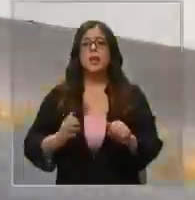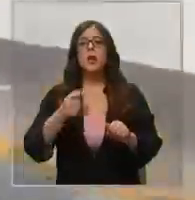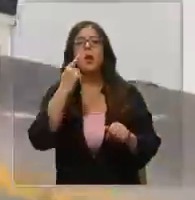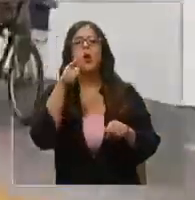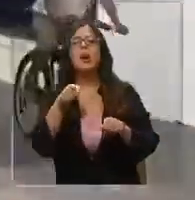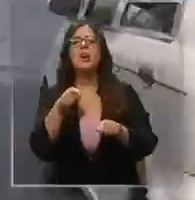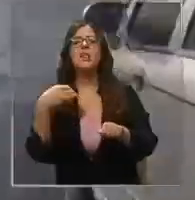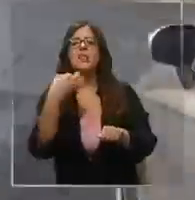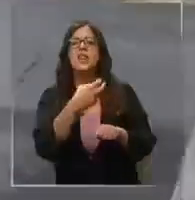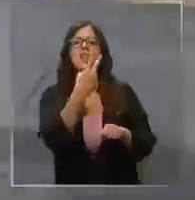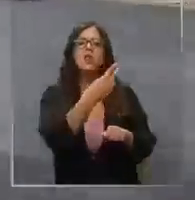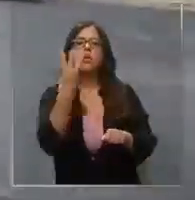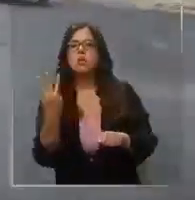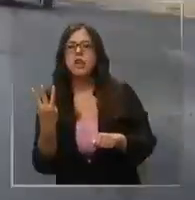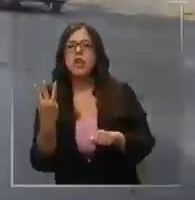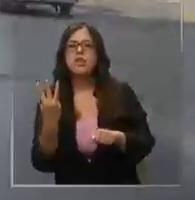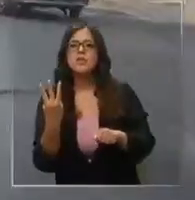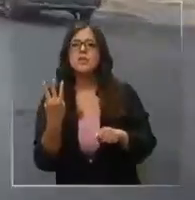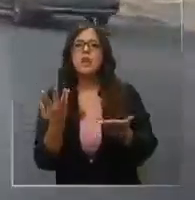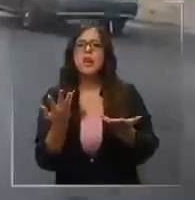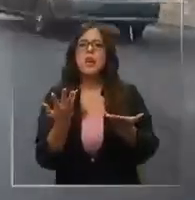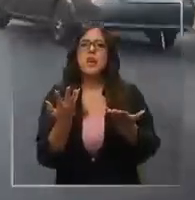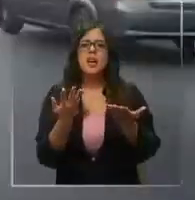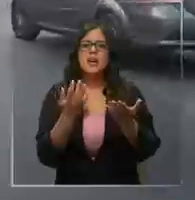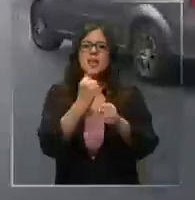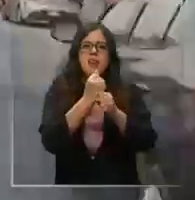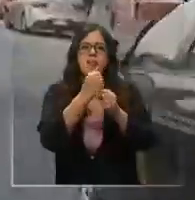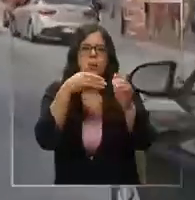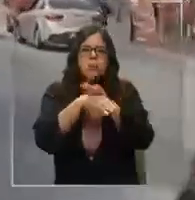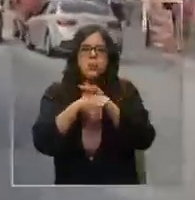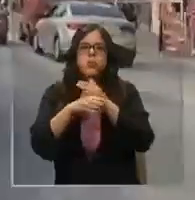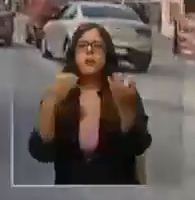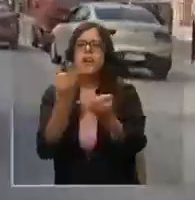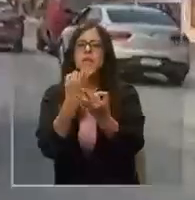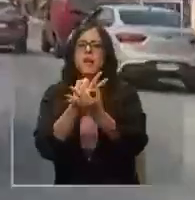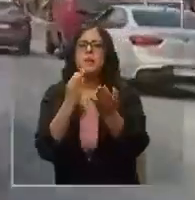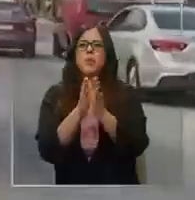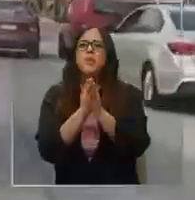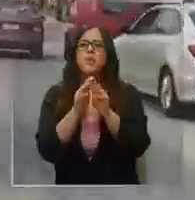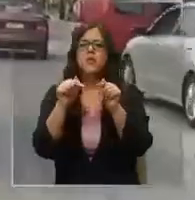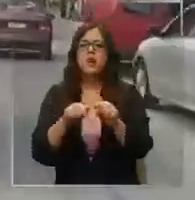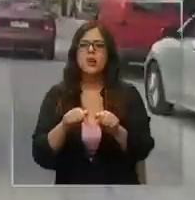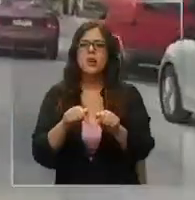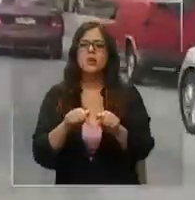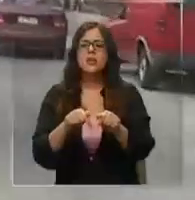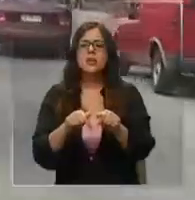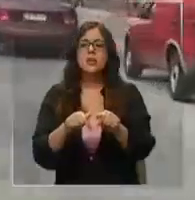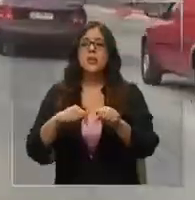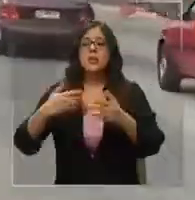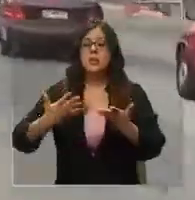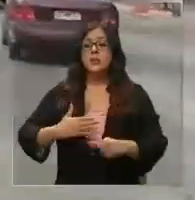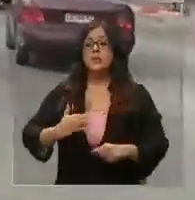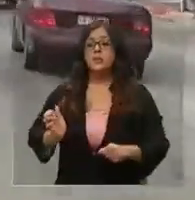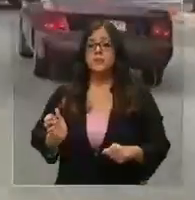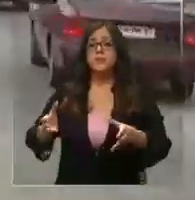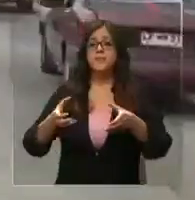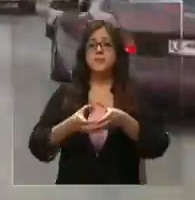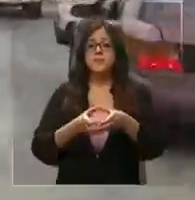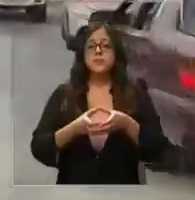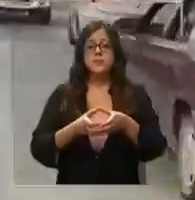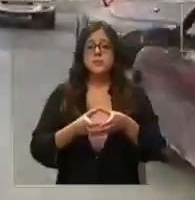2 operativos o 13, por favor, para clasificar lo que sucedió esta noche en la zona centro-sur del país. No, la policía de investigación a través del equipo multidisciplinario, esta fuerza de